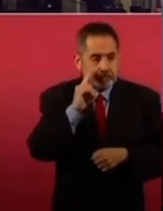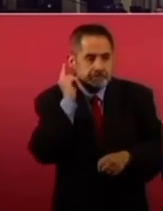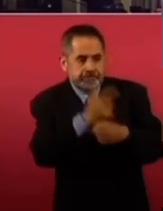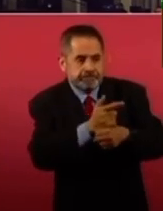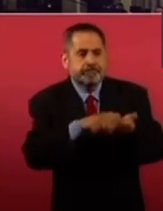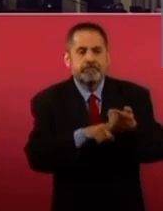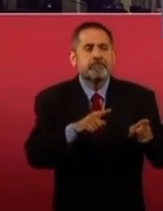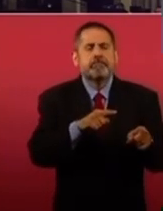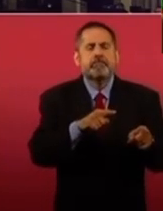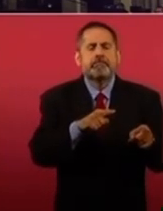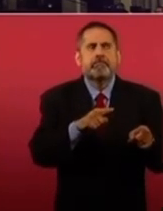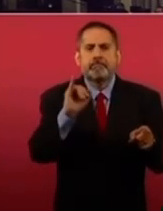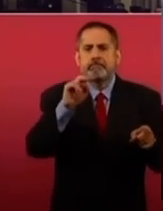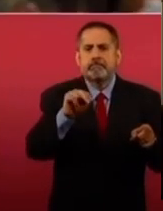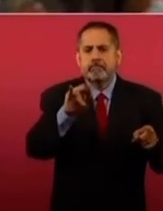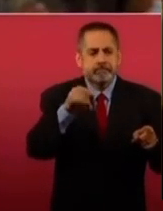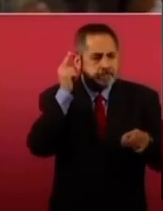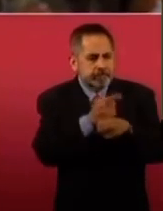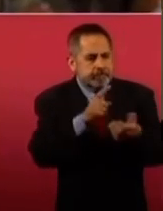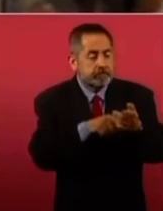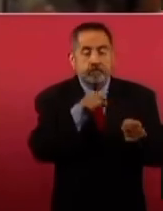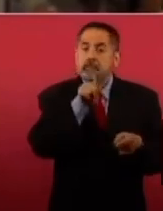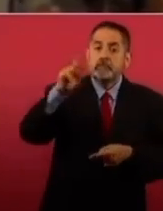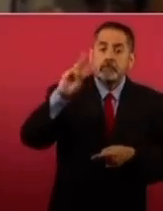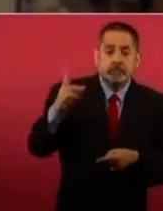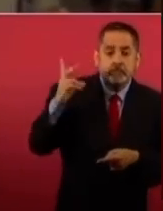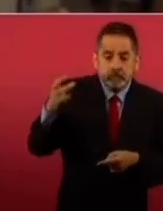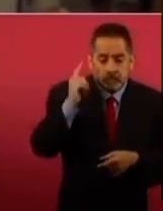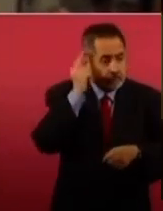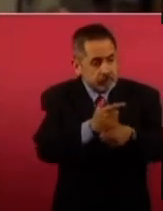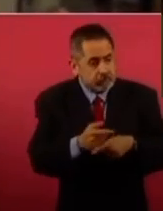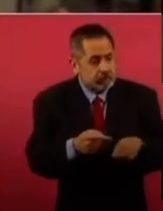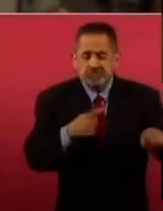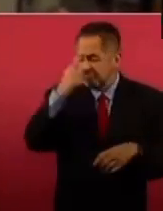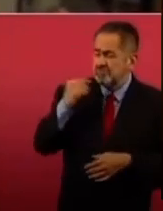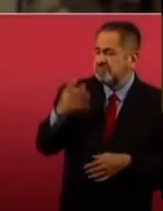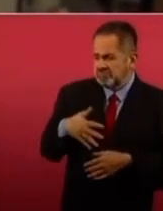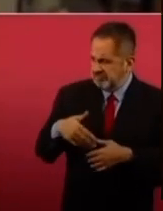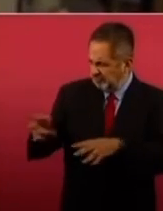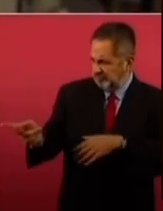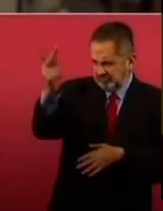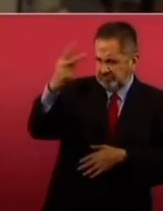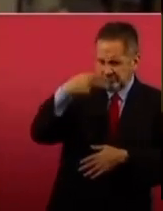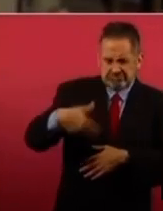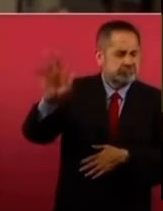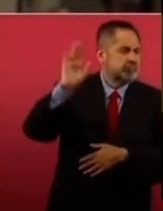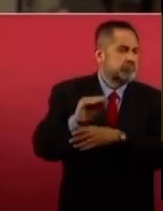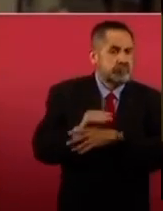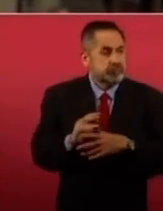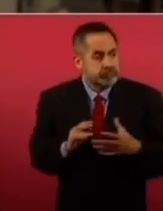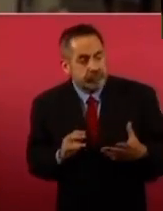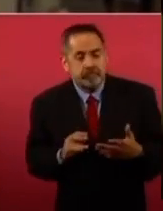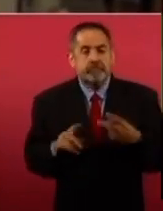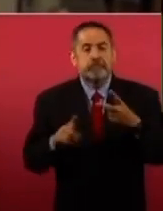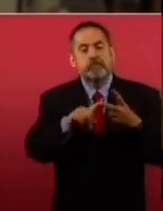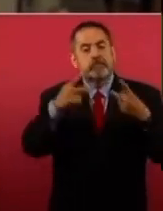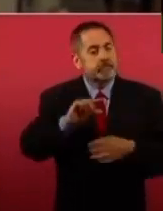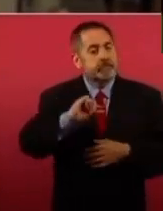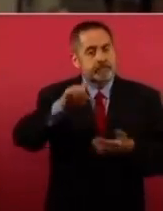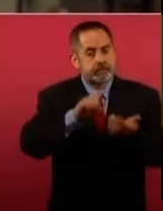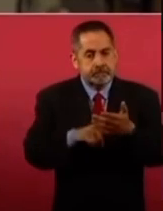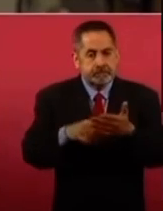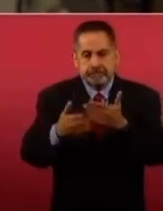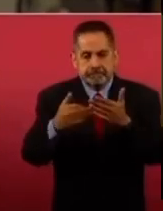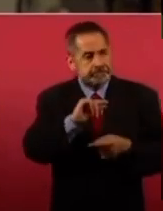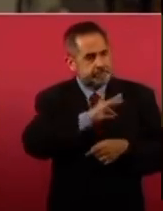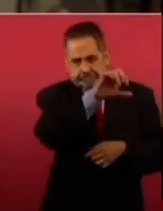del Instituto Nacional, perdón, del INVI, de aquí de la Ciudad de México, en Washington, y con total cinismo dijo, pues vayan y pregunten a México, ¿no? También tenemos otro especialista, que por cierto, si anda